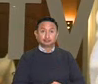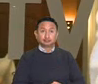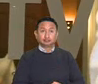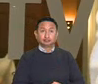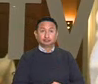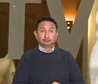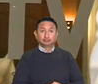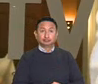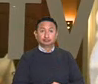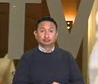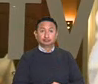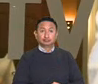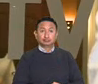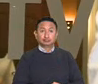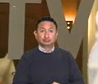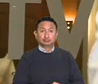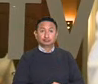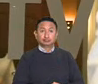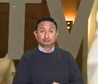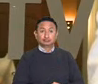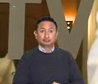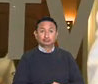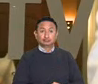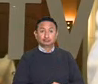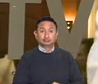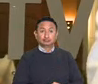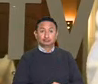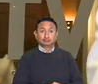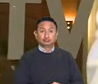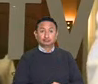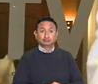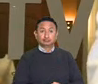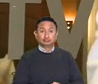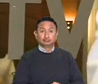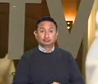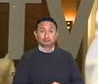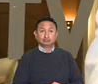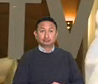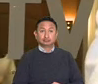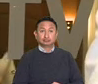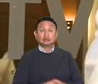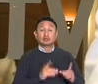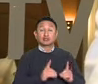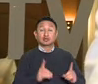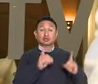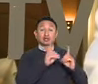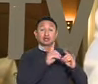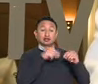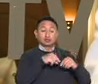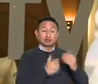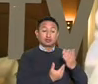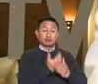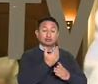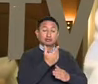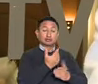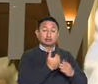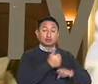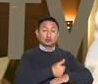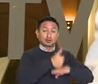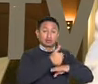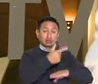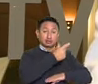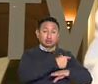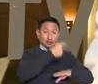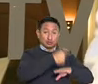página oficial del Consejo Nacional Electoral revisando los datos, pues obviamente de las elecciones